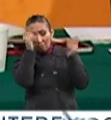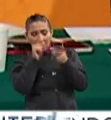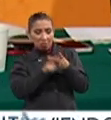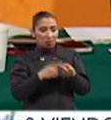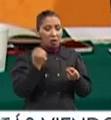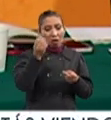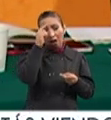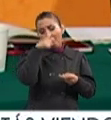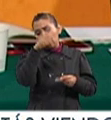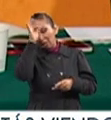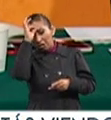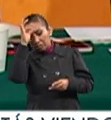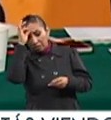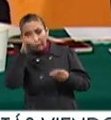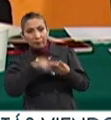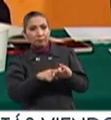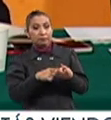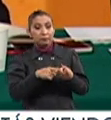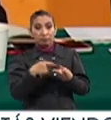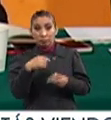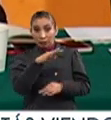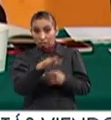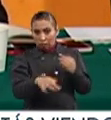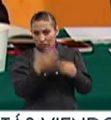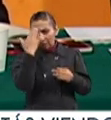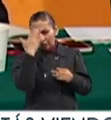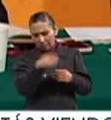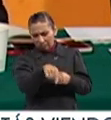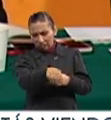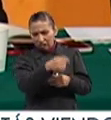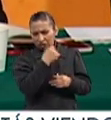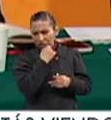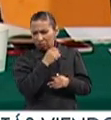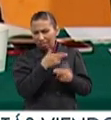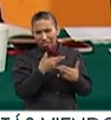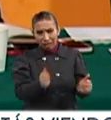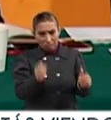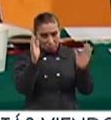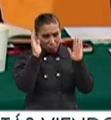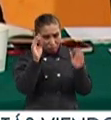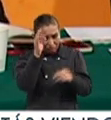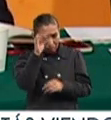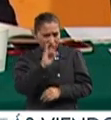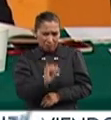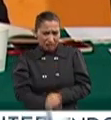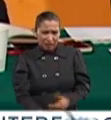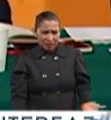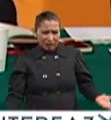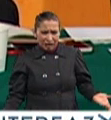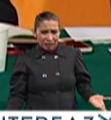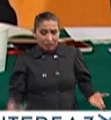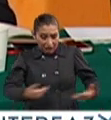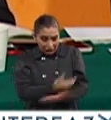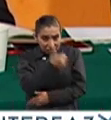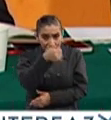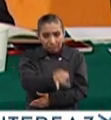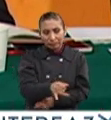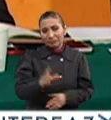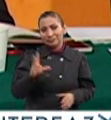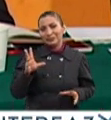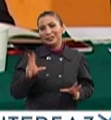se les considera tontos, pero todos sabemos que nadie es burro o tonto de